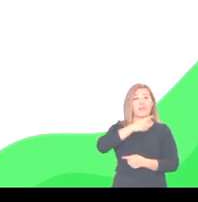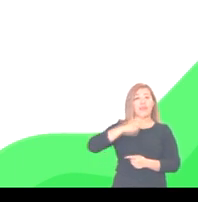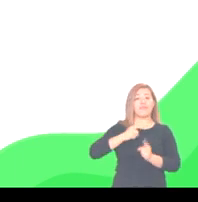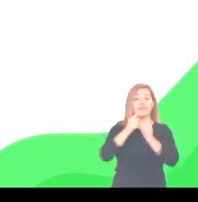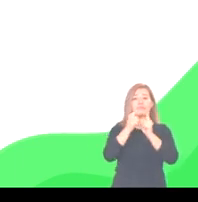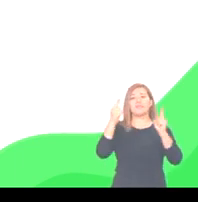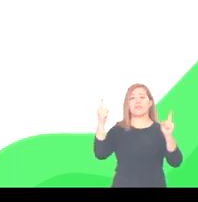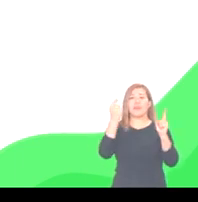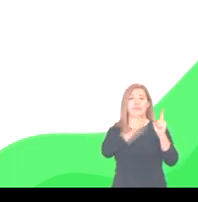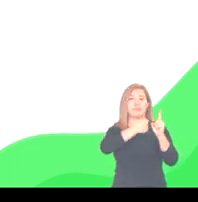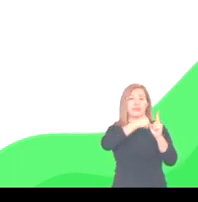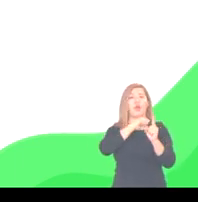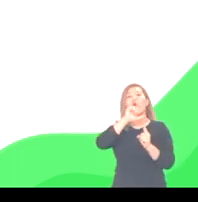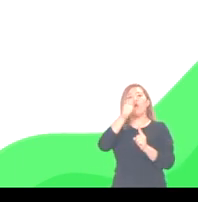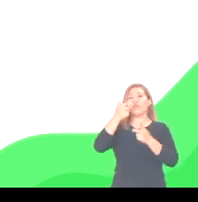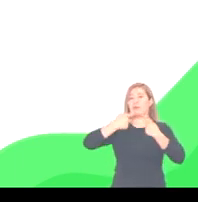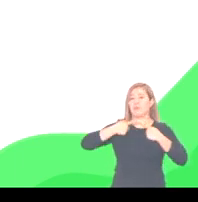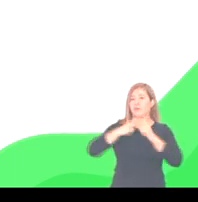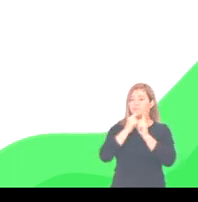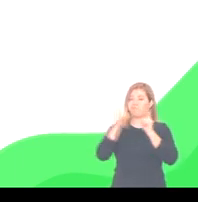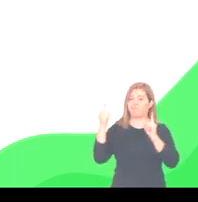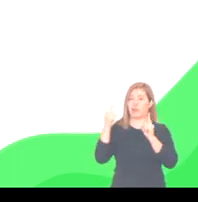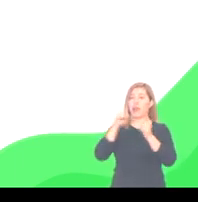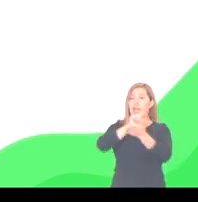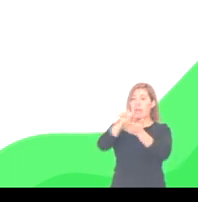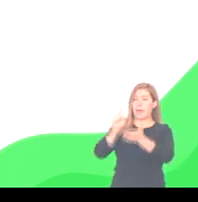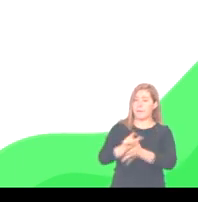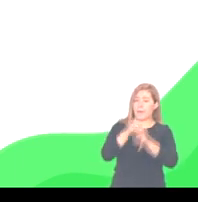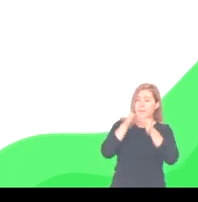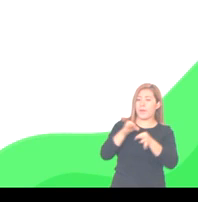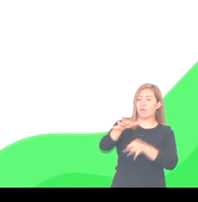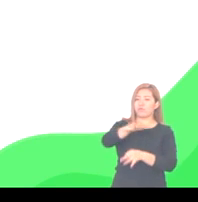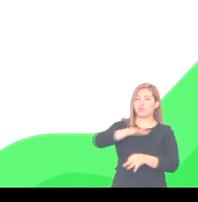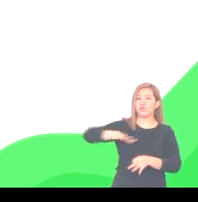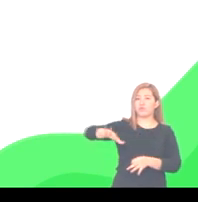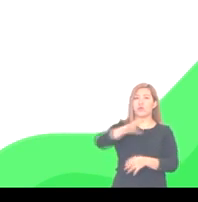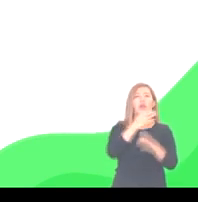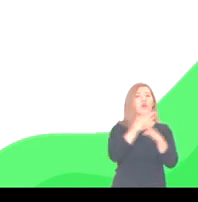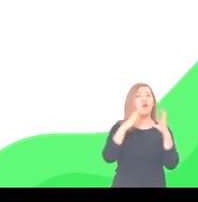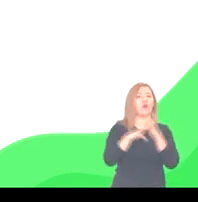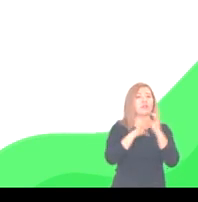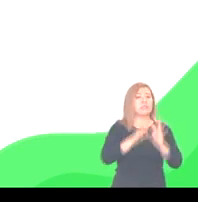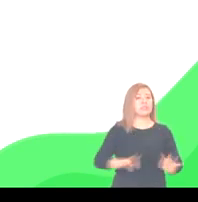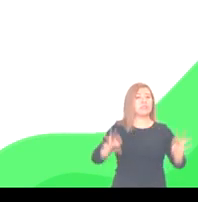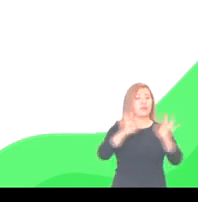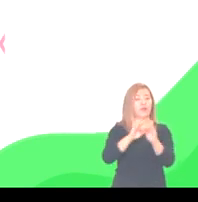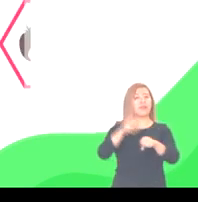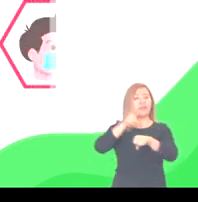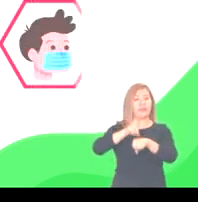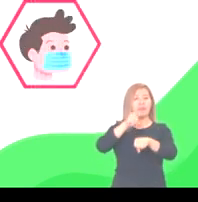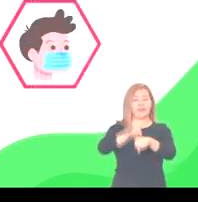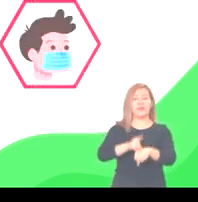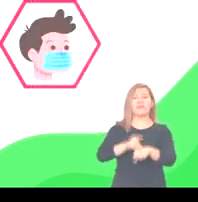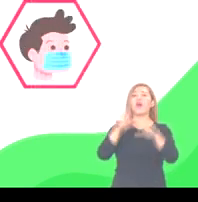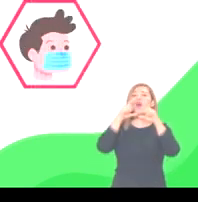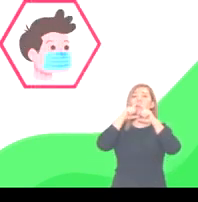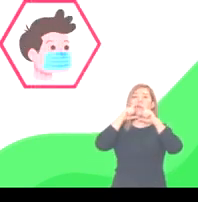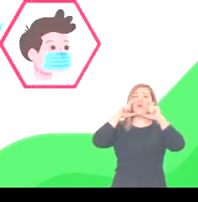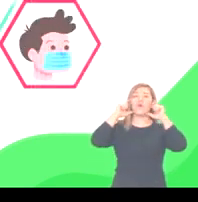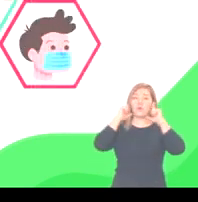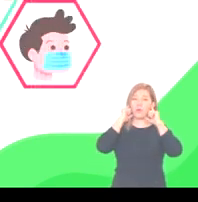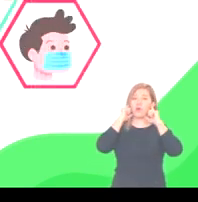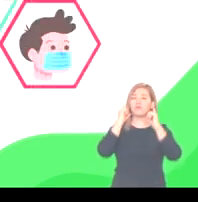sana distancia con otras personas. Limpiar y desinfectar superficies y objetos de uso común. Uso de